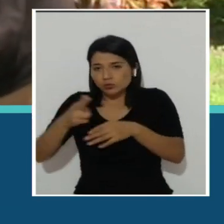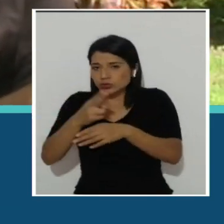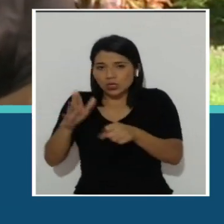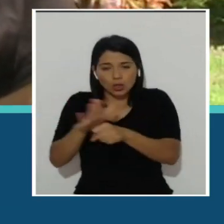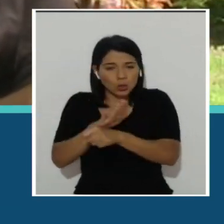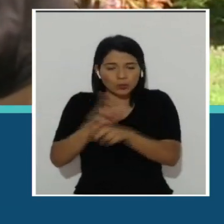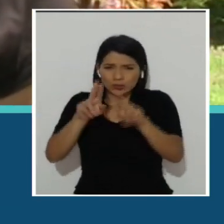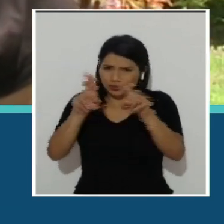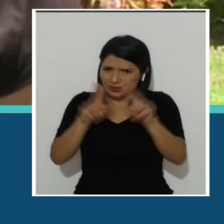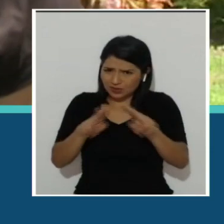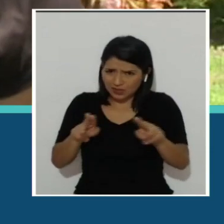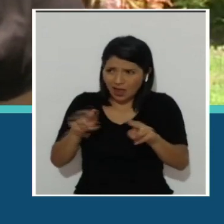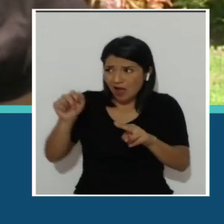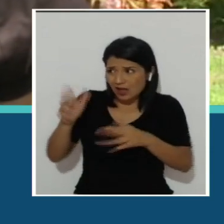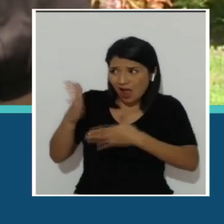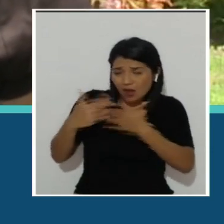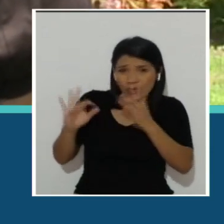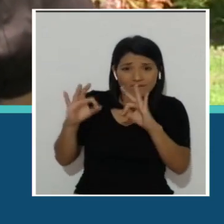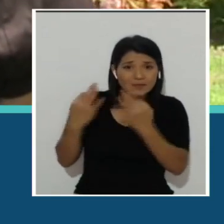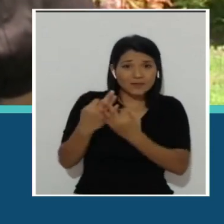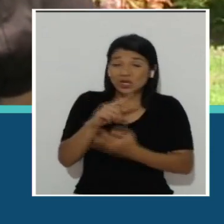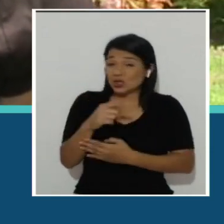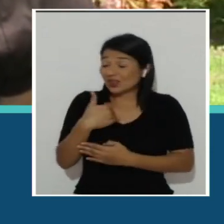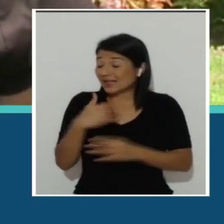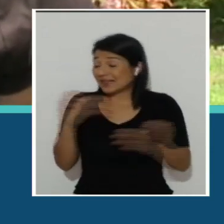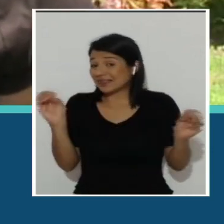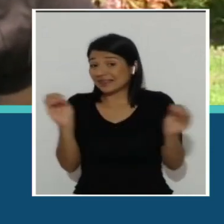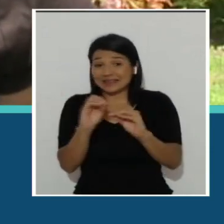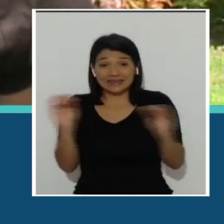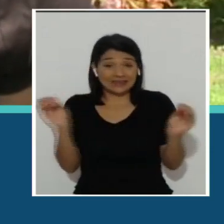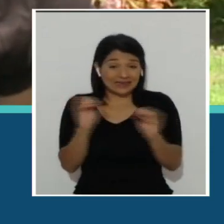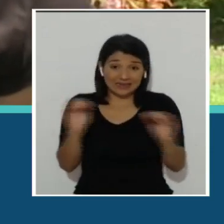tienen nada. Andan